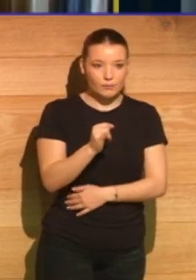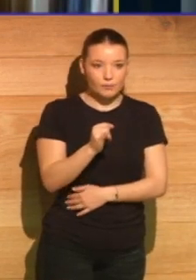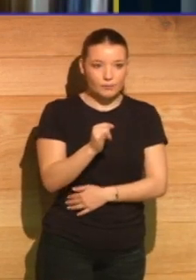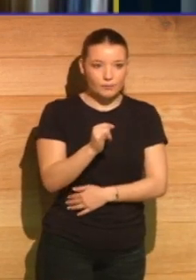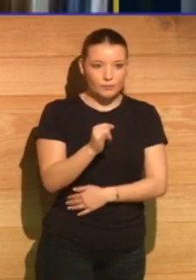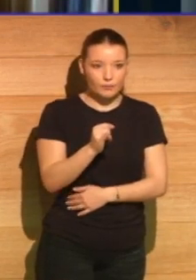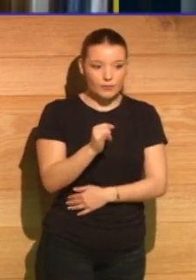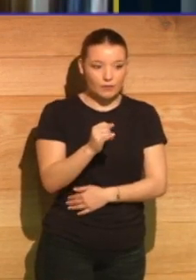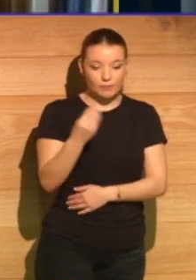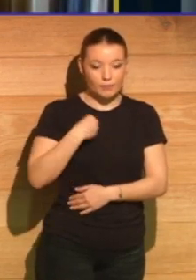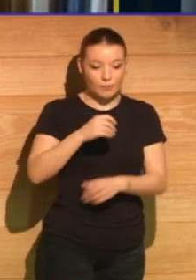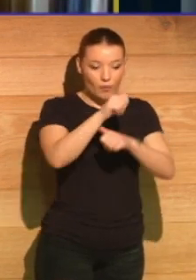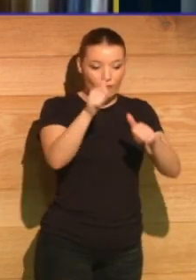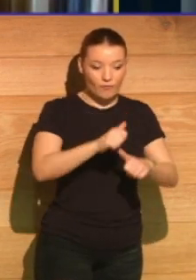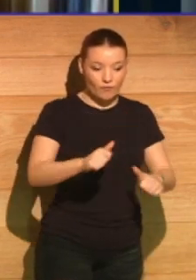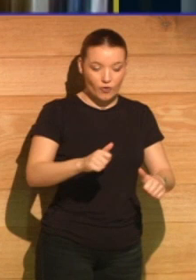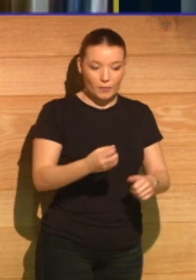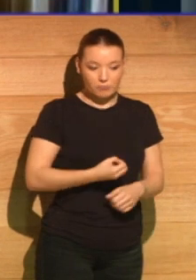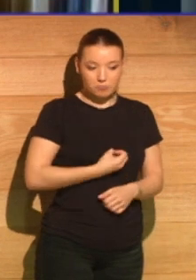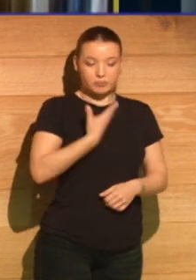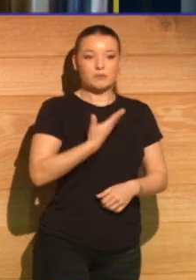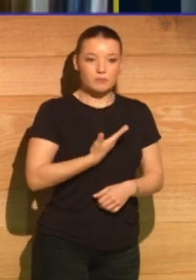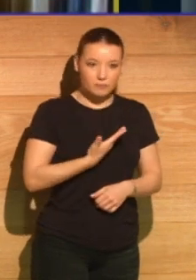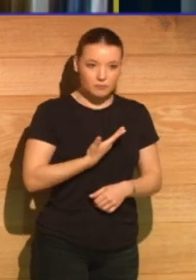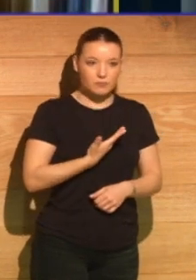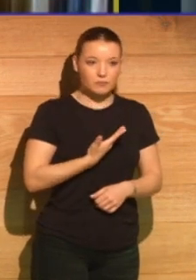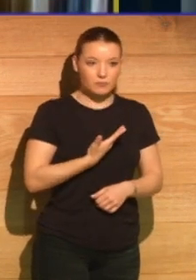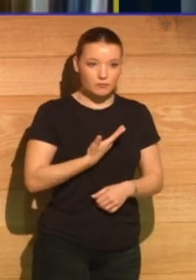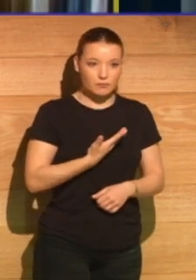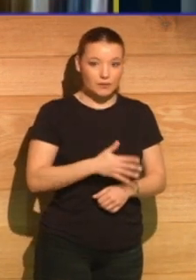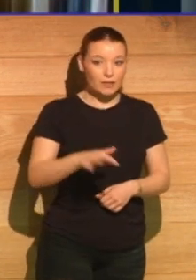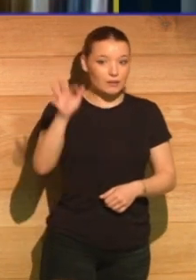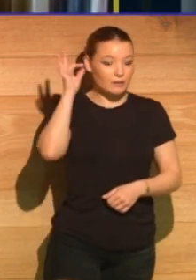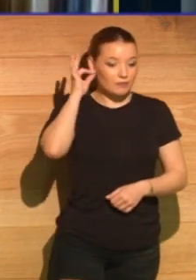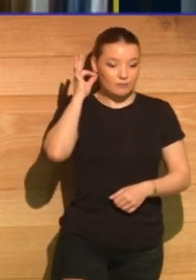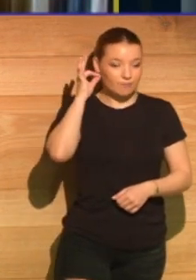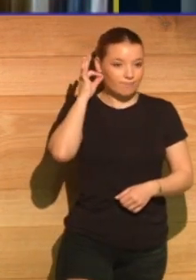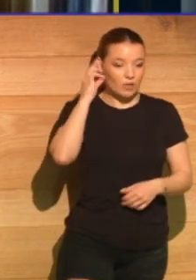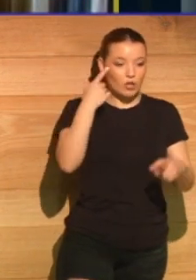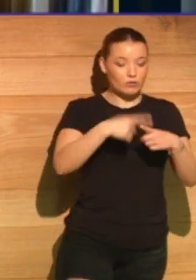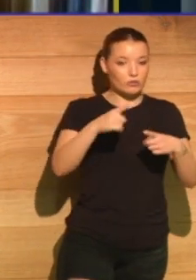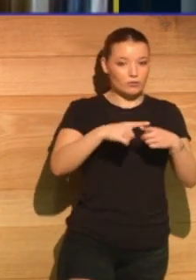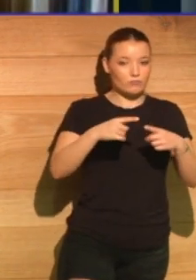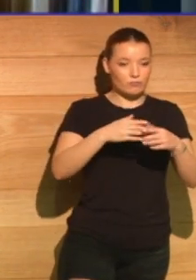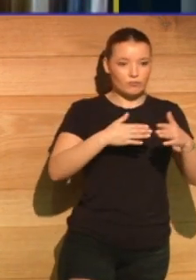de inspirarlas. De decir, ellas tuvieron que pasar por todo esto y tiraron